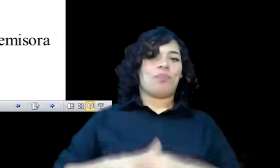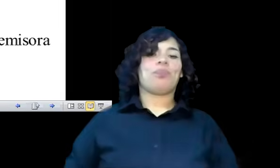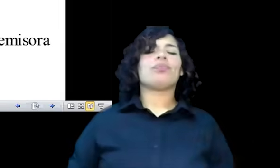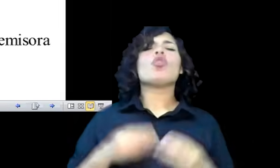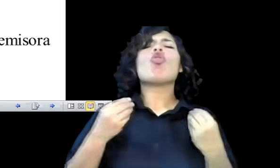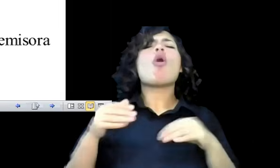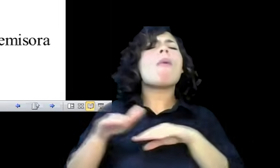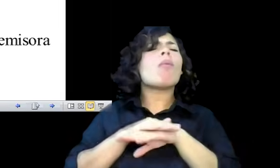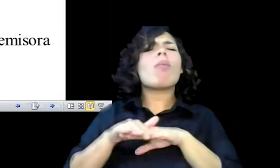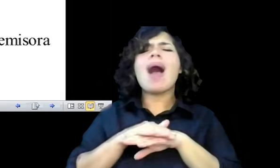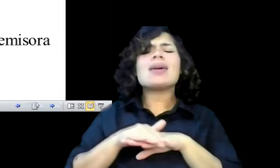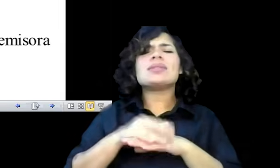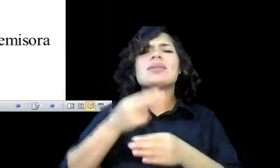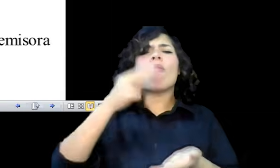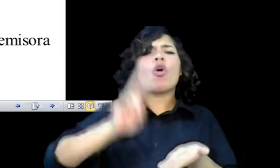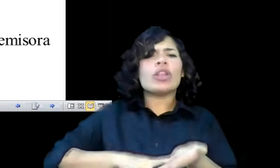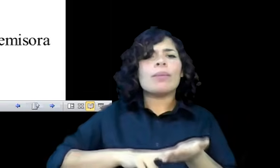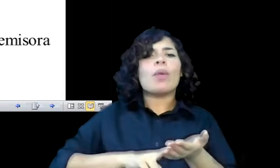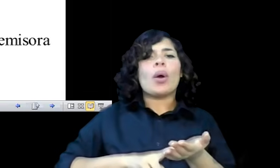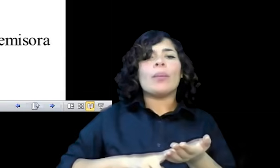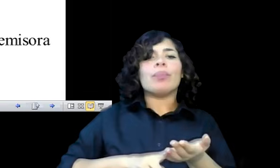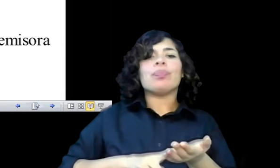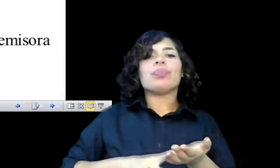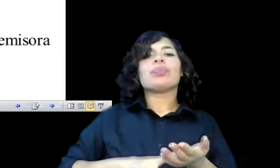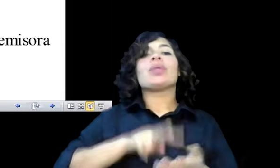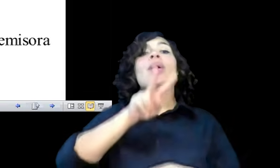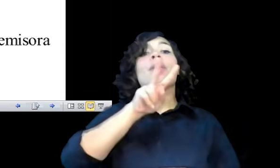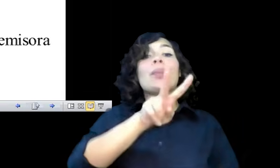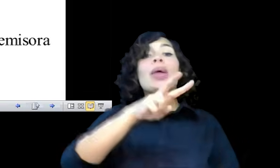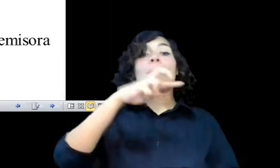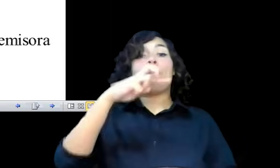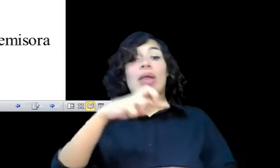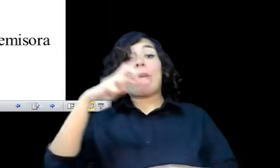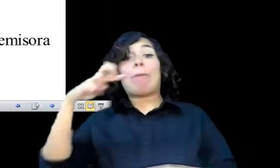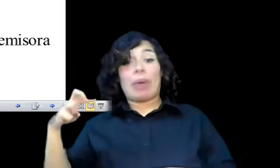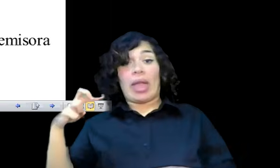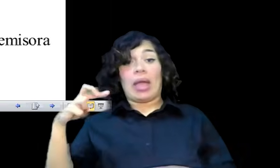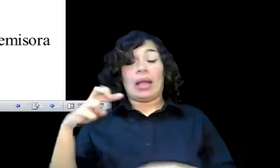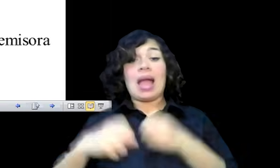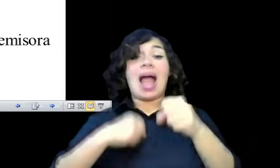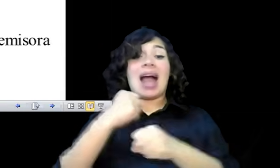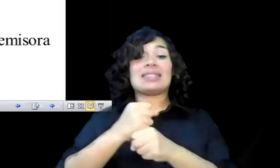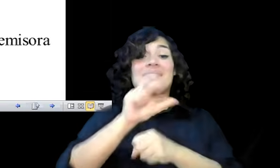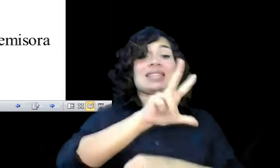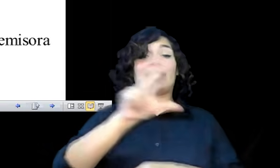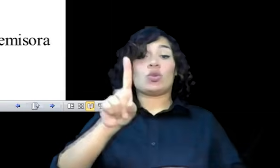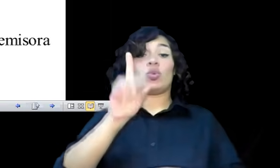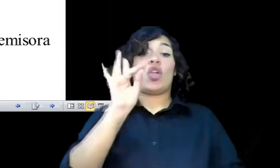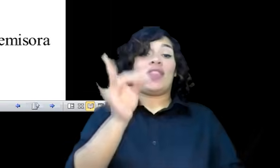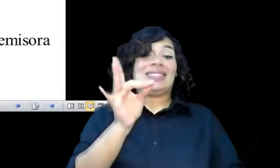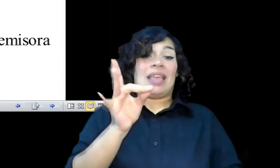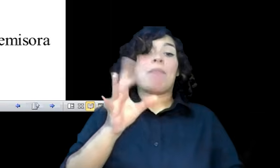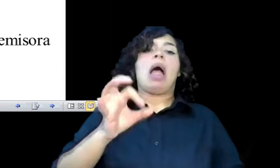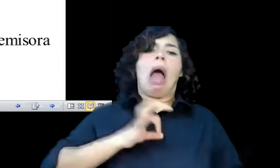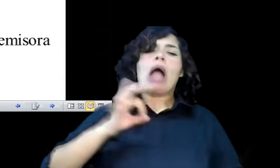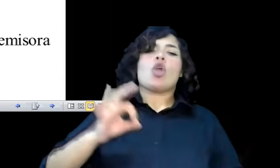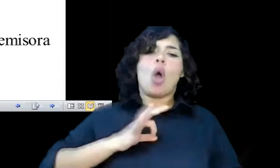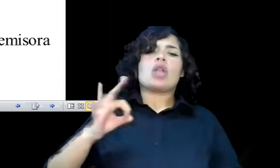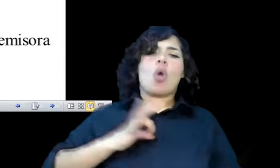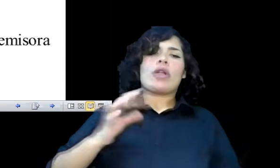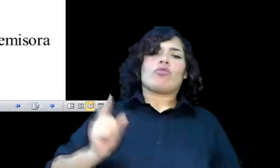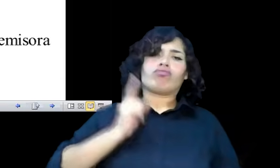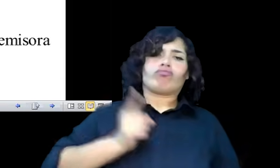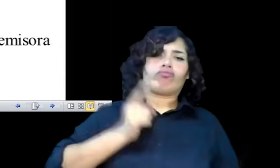la base imponible? Van a determinar el BPP, el valor patrimonial proporcional al 31 de diciembre de cada año. Recuerden que